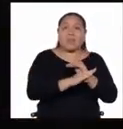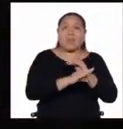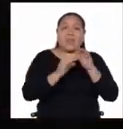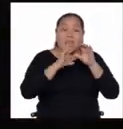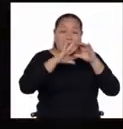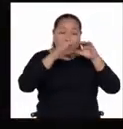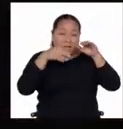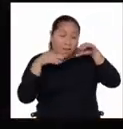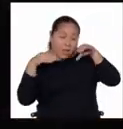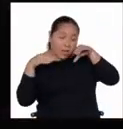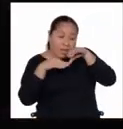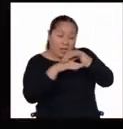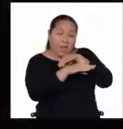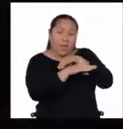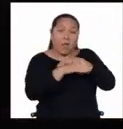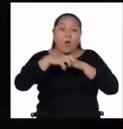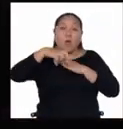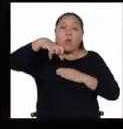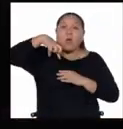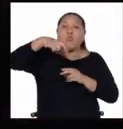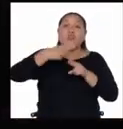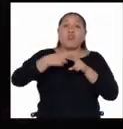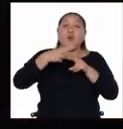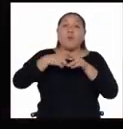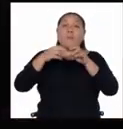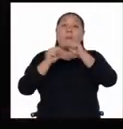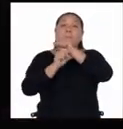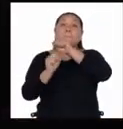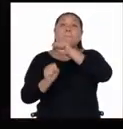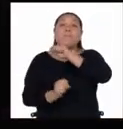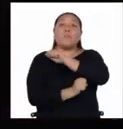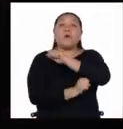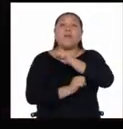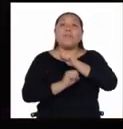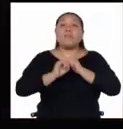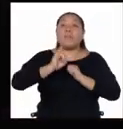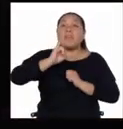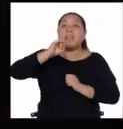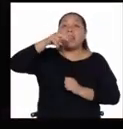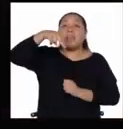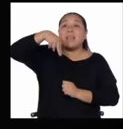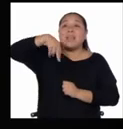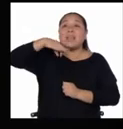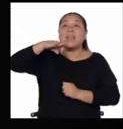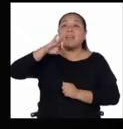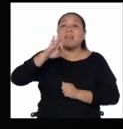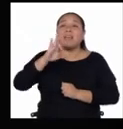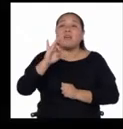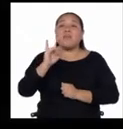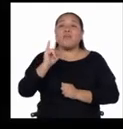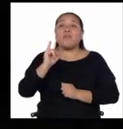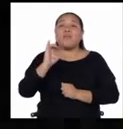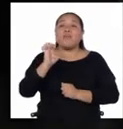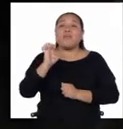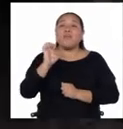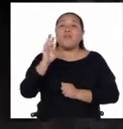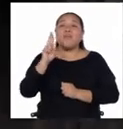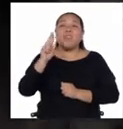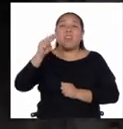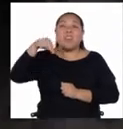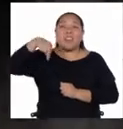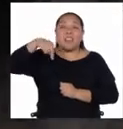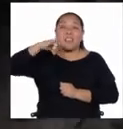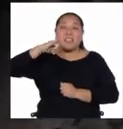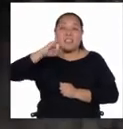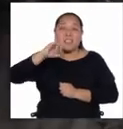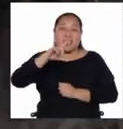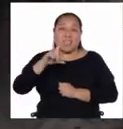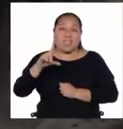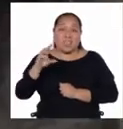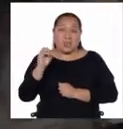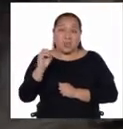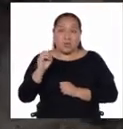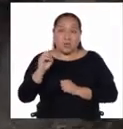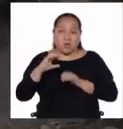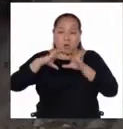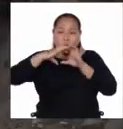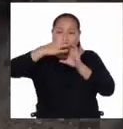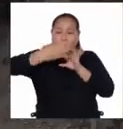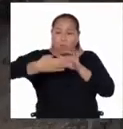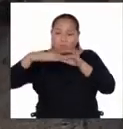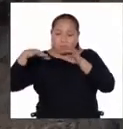Infiernillo que sale de un túnel y entra a otro túnel, hasta ahora nos maravilla cuando lo recorremos, ¿no?